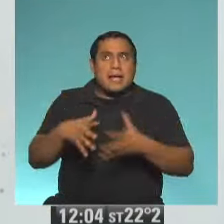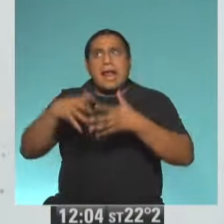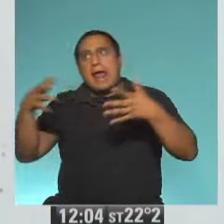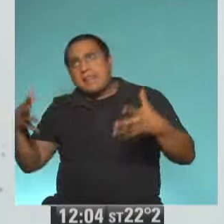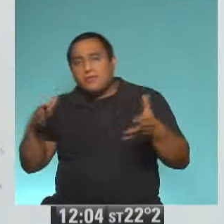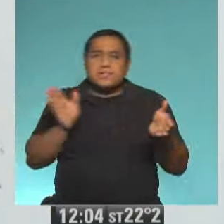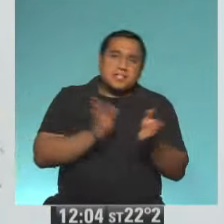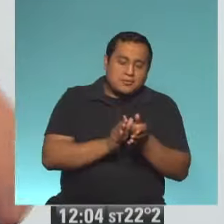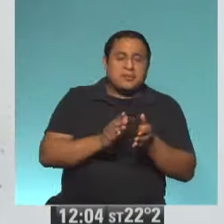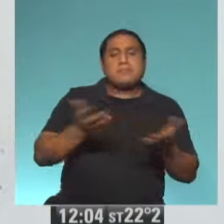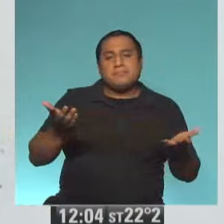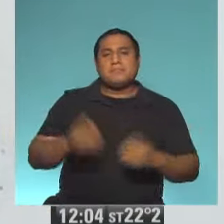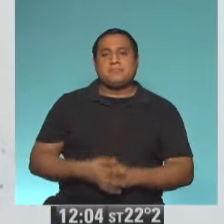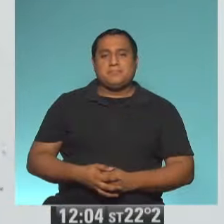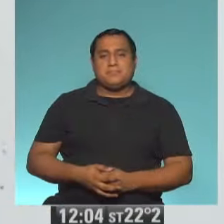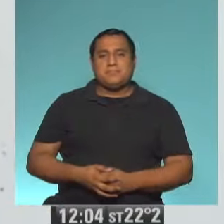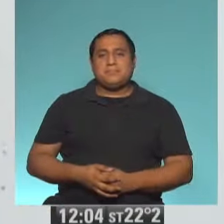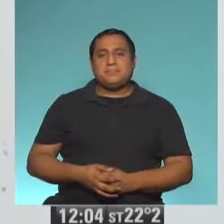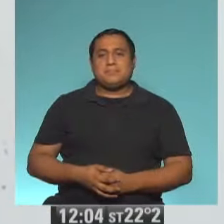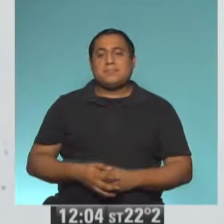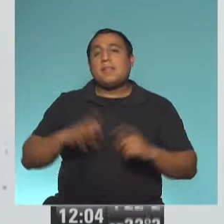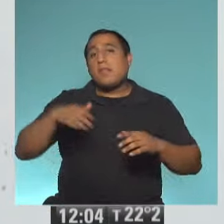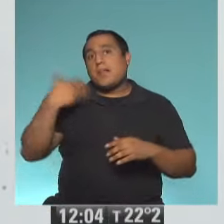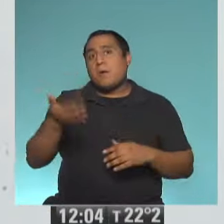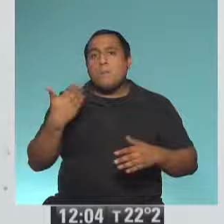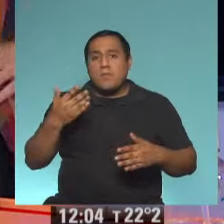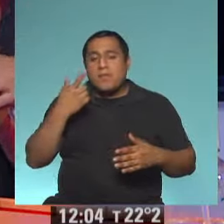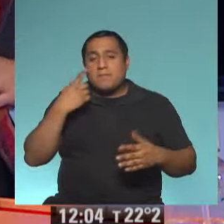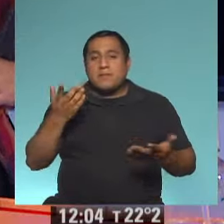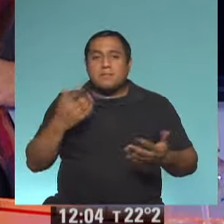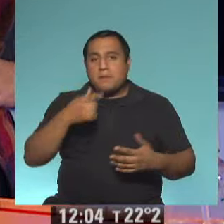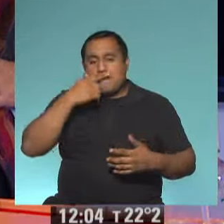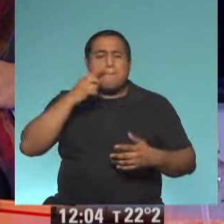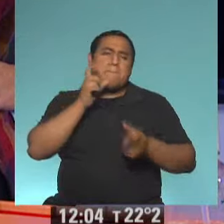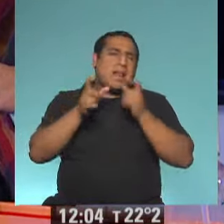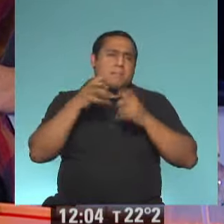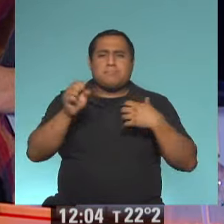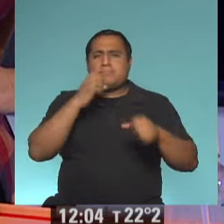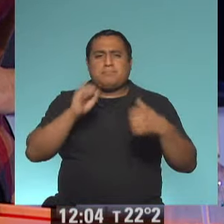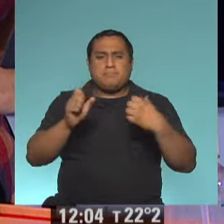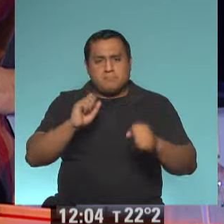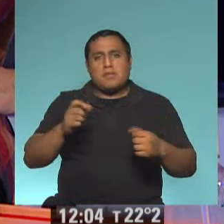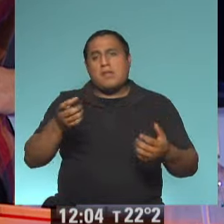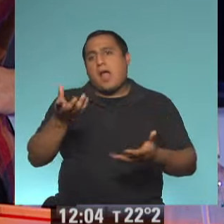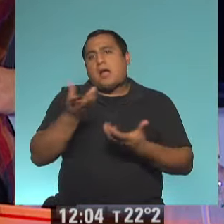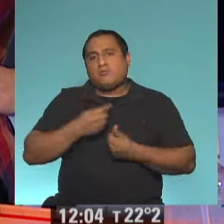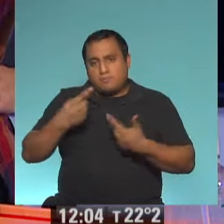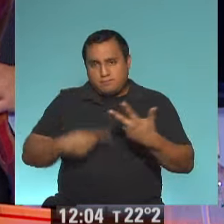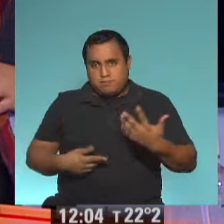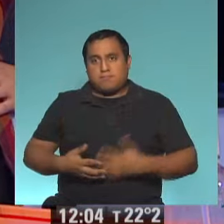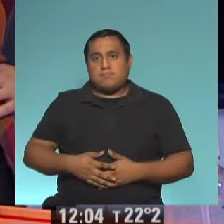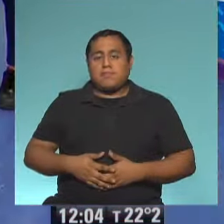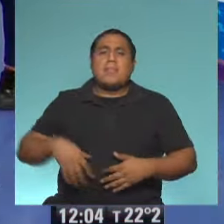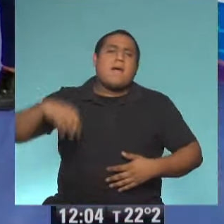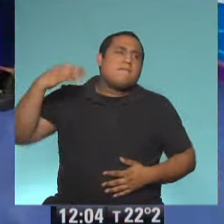que muestran algo más chiquitito. Wow. Y después lo podemos ver en detalle y van a encontrar palabras, dibujos, todo que nos ayudan un montón. Se escucha.